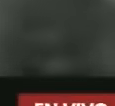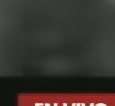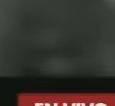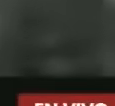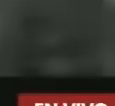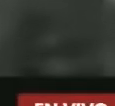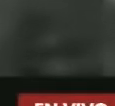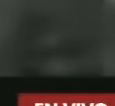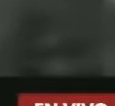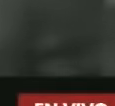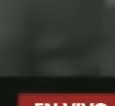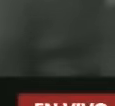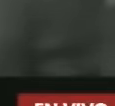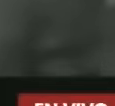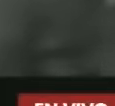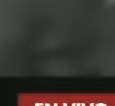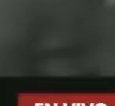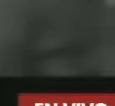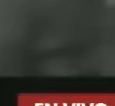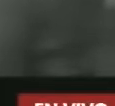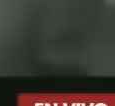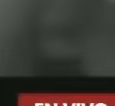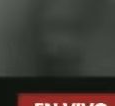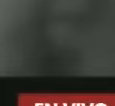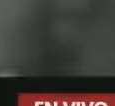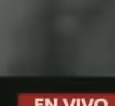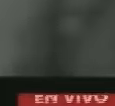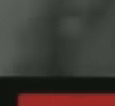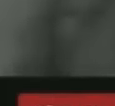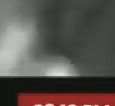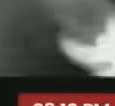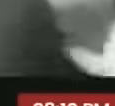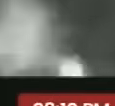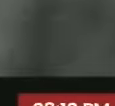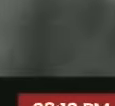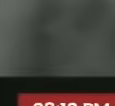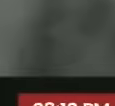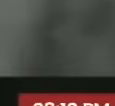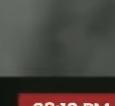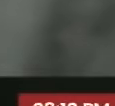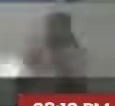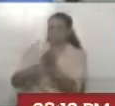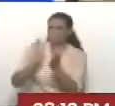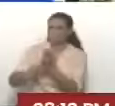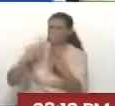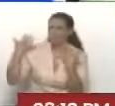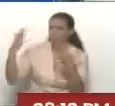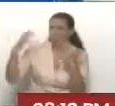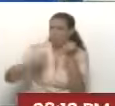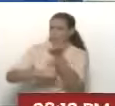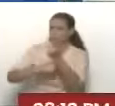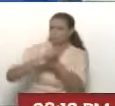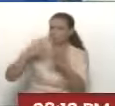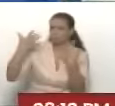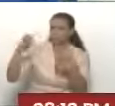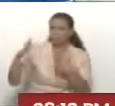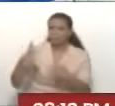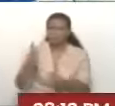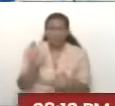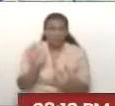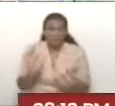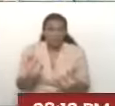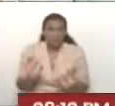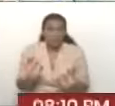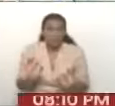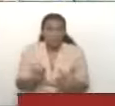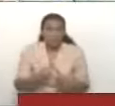internos del país. De nuevo, no creo que eso fue así, pues, no puedo. Como bueno, que estuviera hablando para hoy, ¿no?